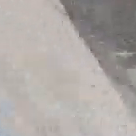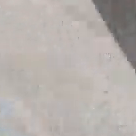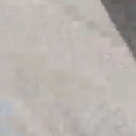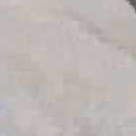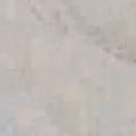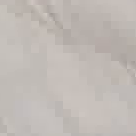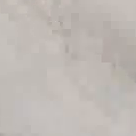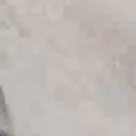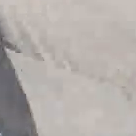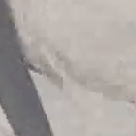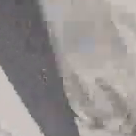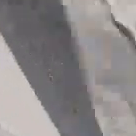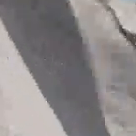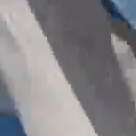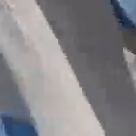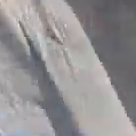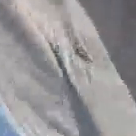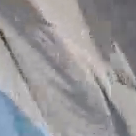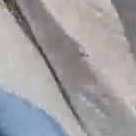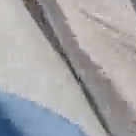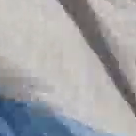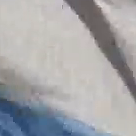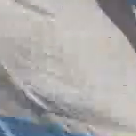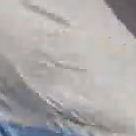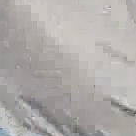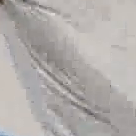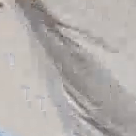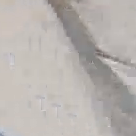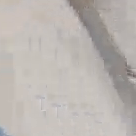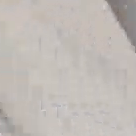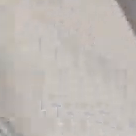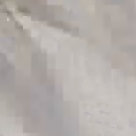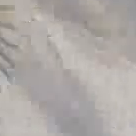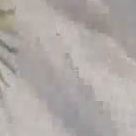momento las emisoras participantes continúan con sus respectivos programas